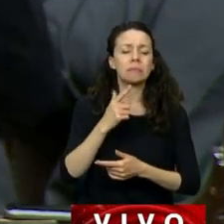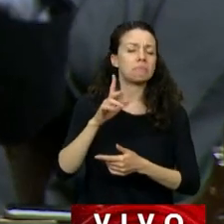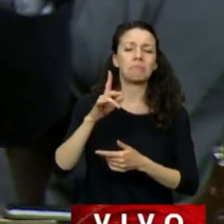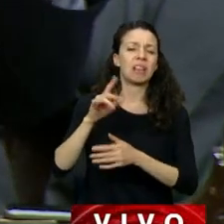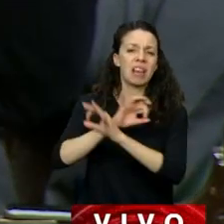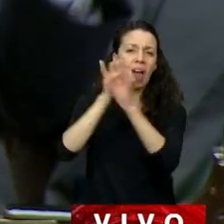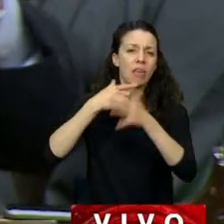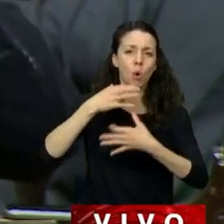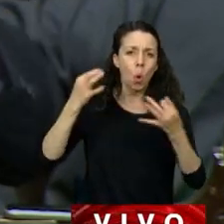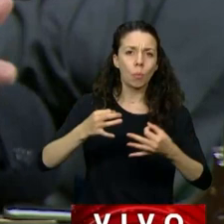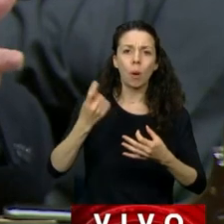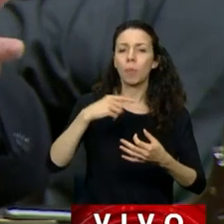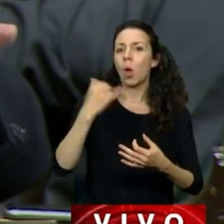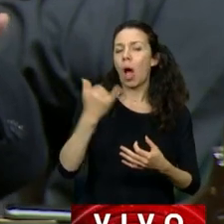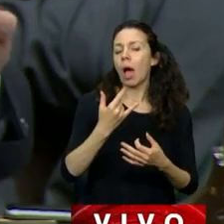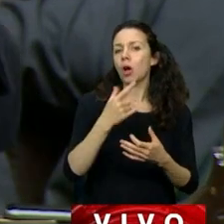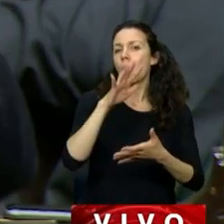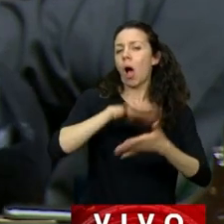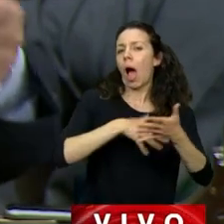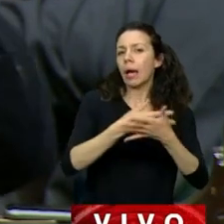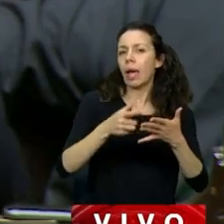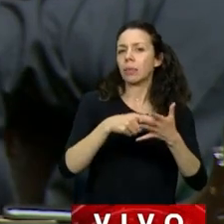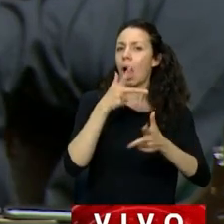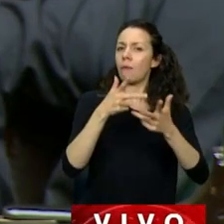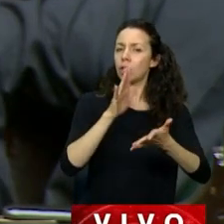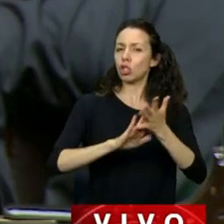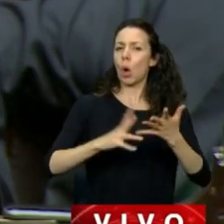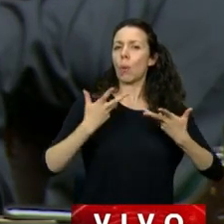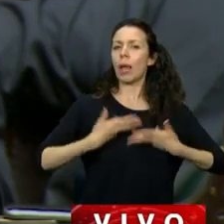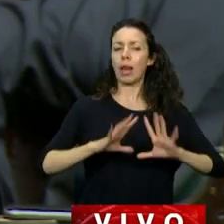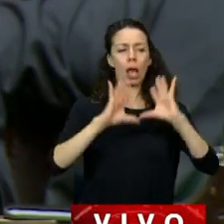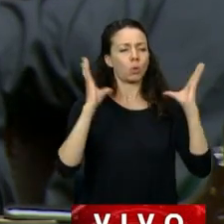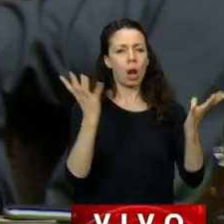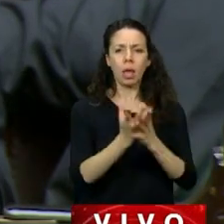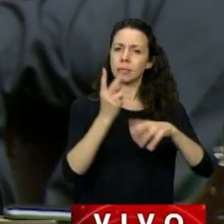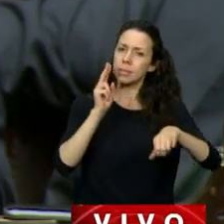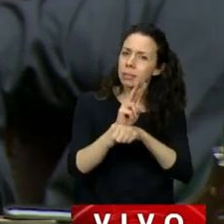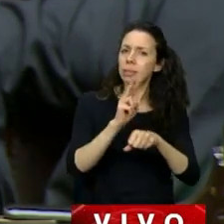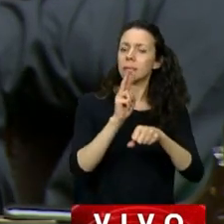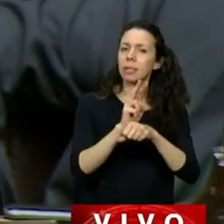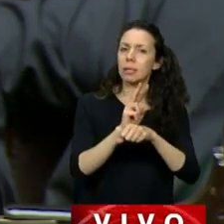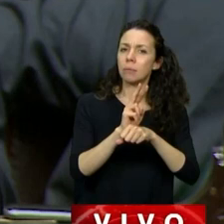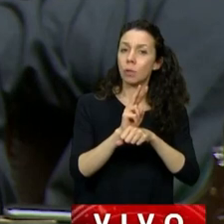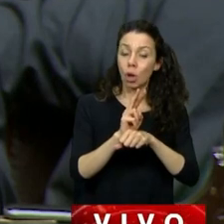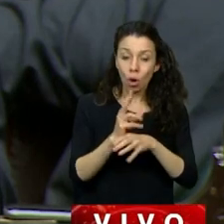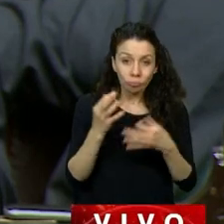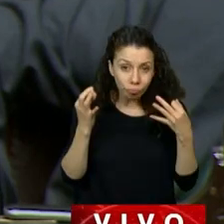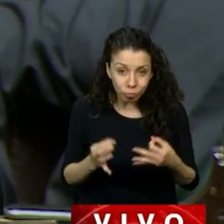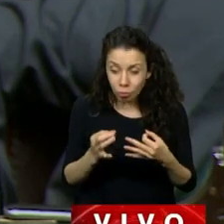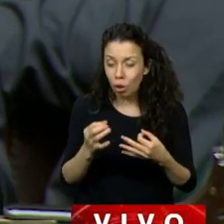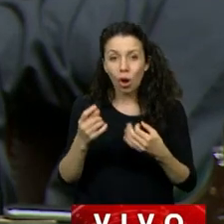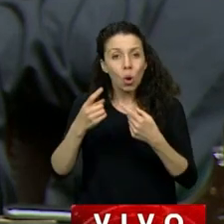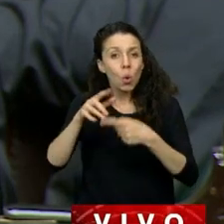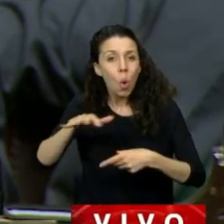con una fenomenal agenda ambiental, pero realmente donde tenemos que poner la ficha para mejorar los temas ambientales no